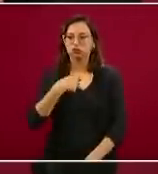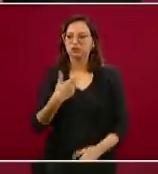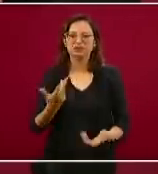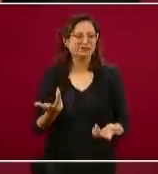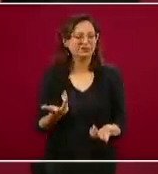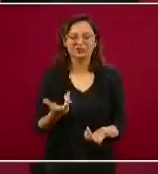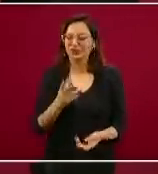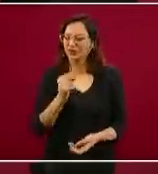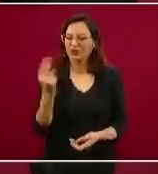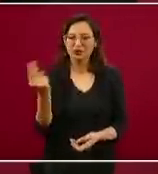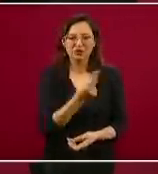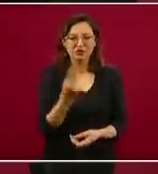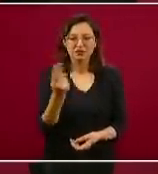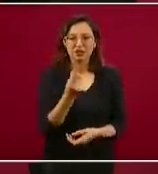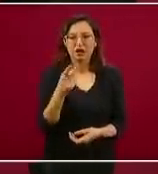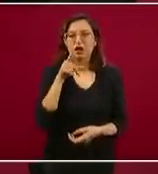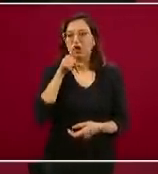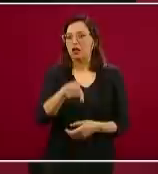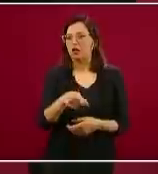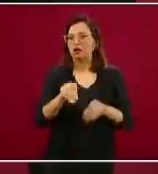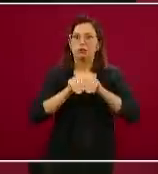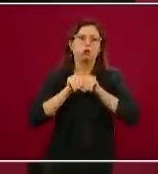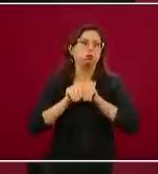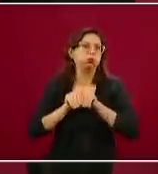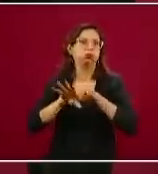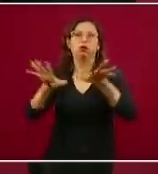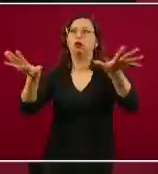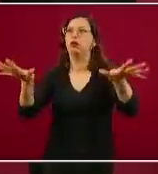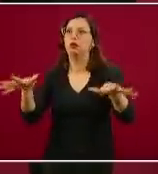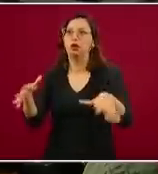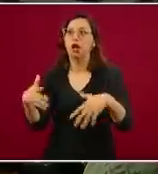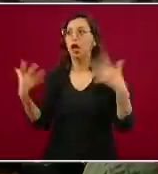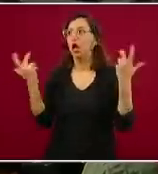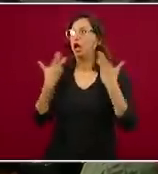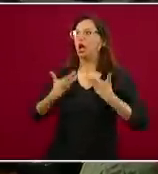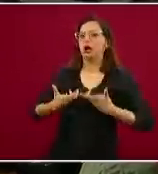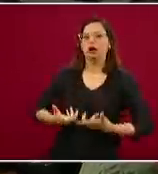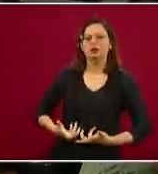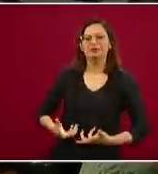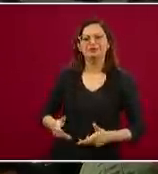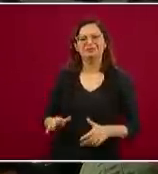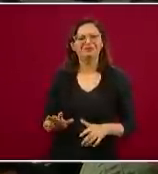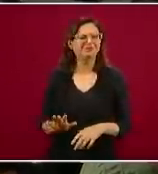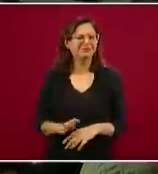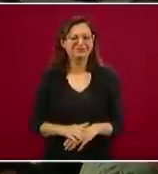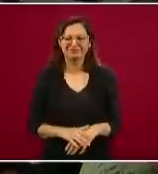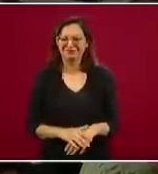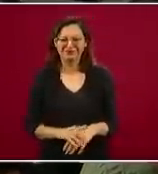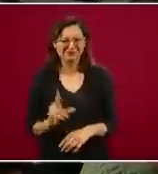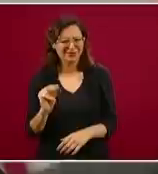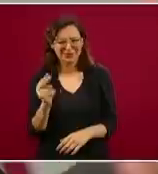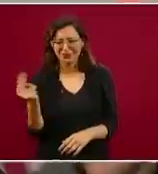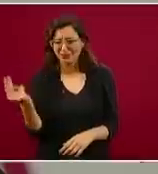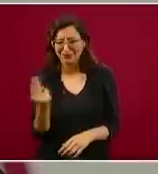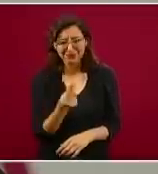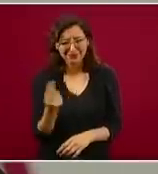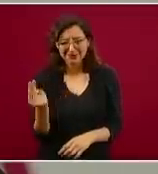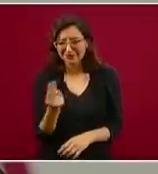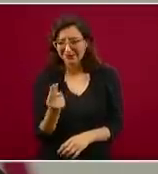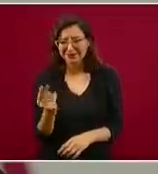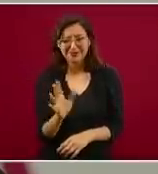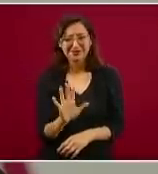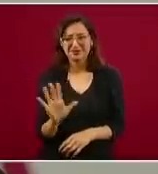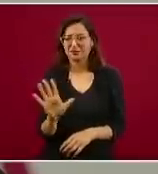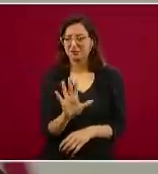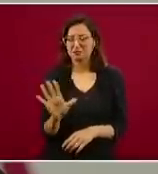alarmistas o notorios en los medios de comunicación, no hay ningún fundamento científico para que se deban usar esos trajes en el manejo de